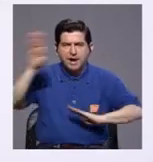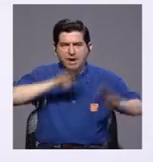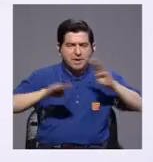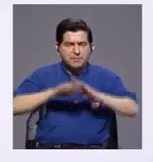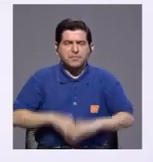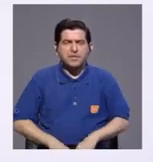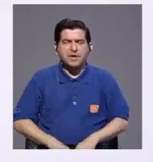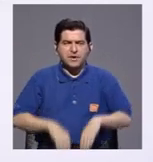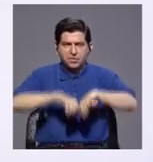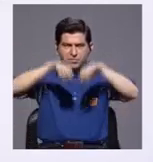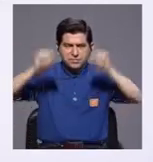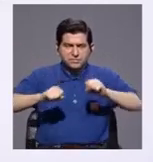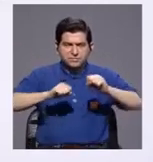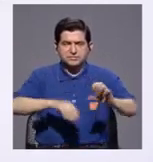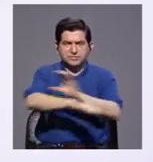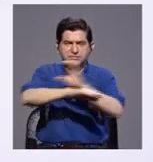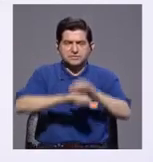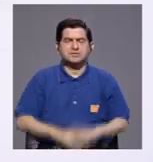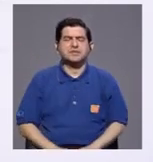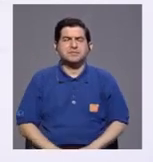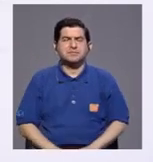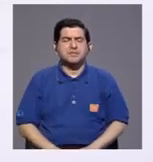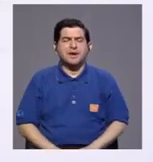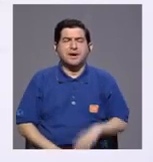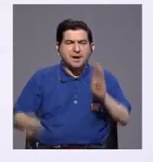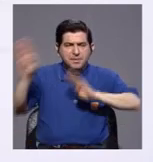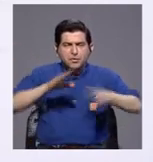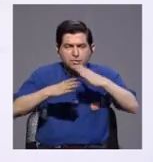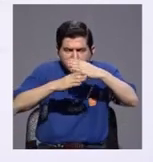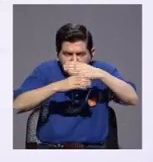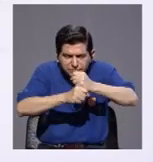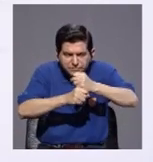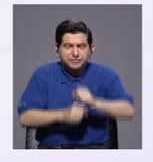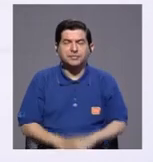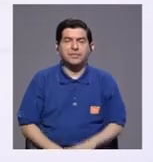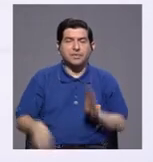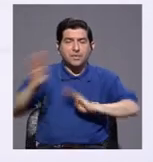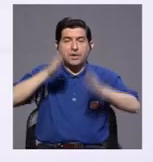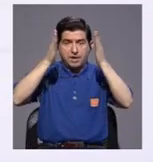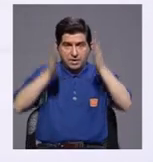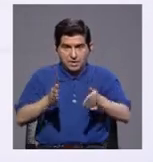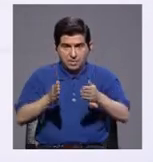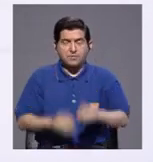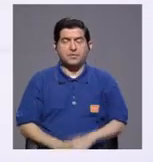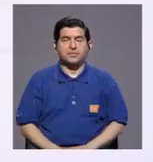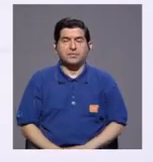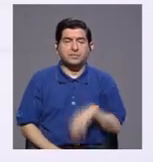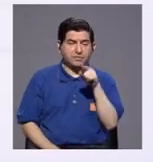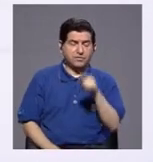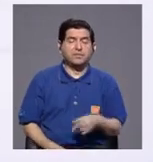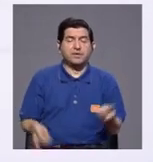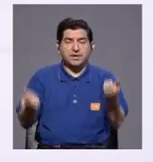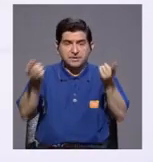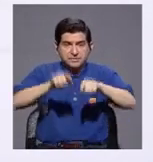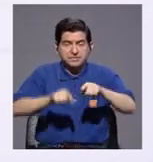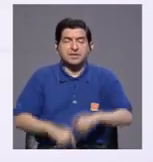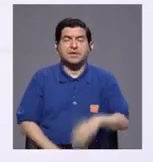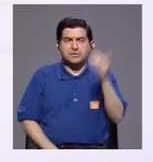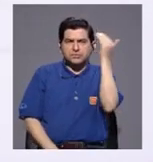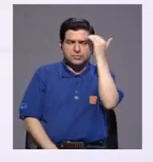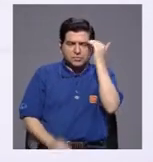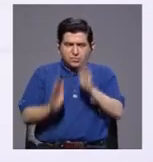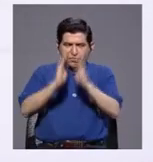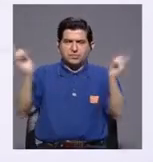biología sintética y por lo tanto el biotecnólogo sale con una con un conocimiento amplio en